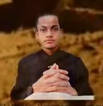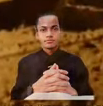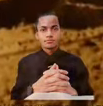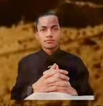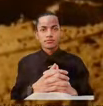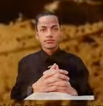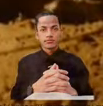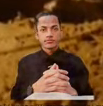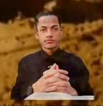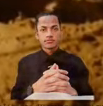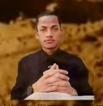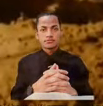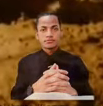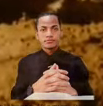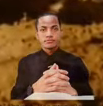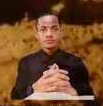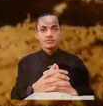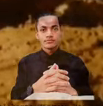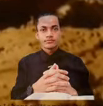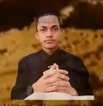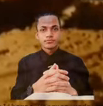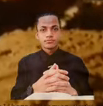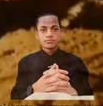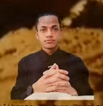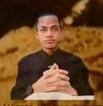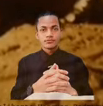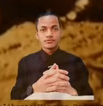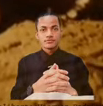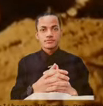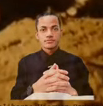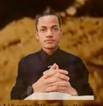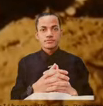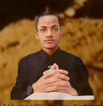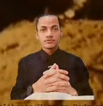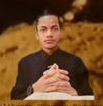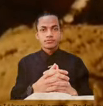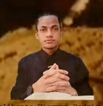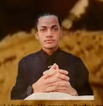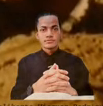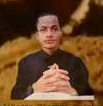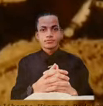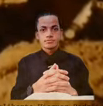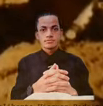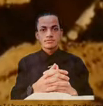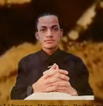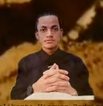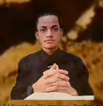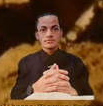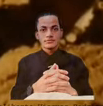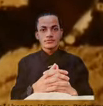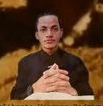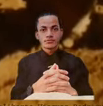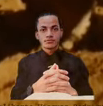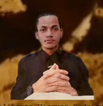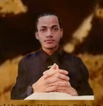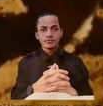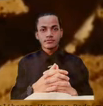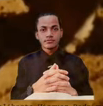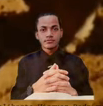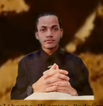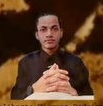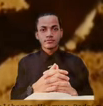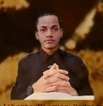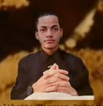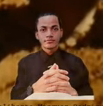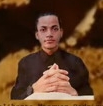El hallazgo fue en la mañana del 19 de julio del 2001 por el científico francés Alain Bouvillain y tres colegas en